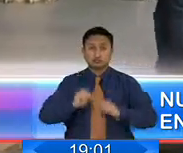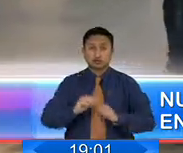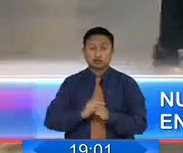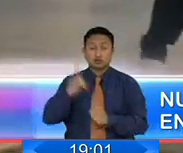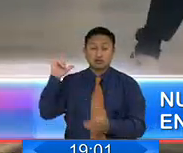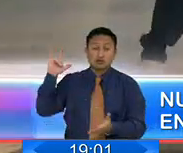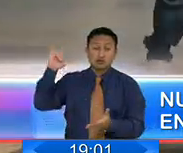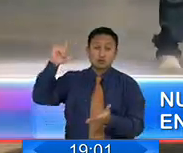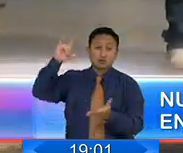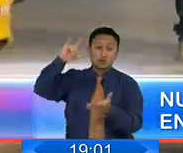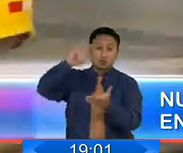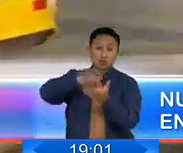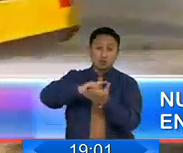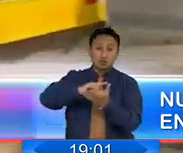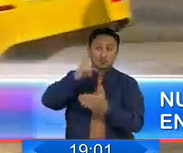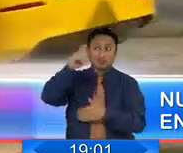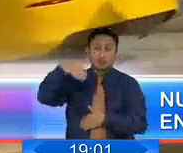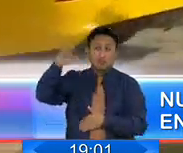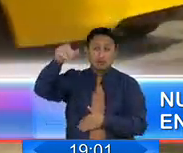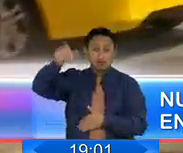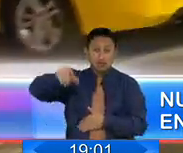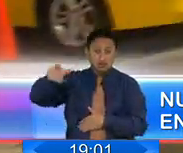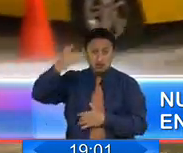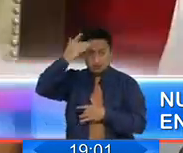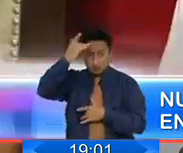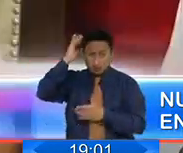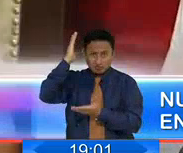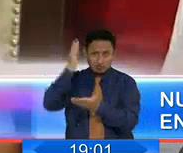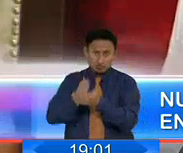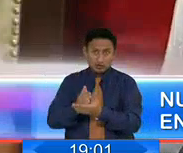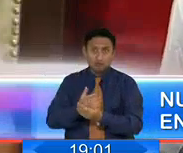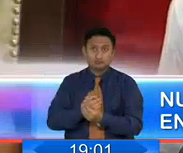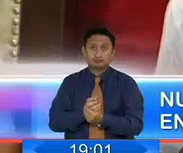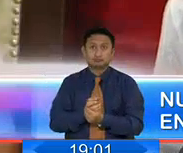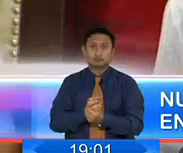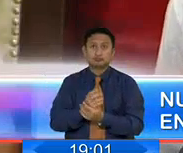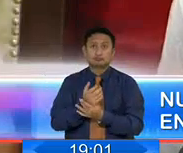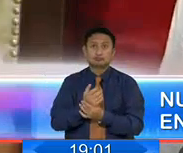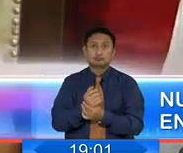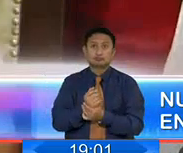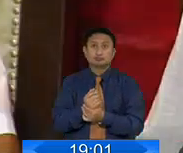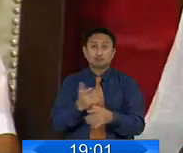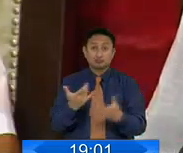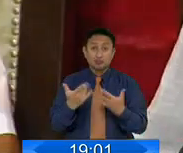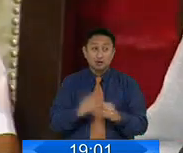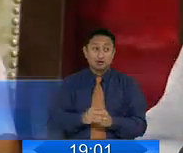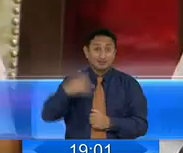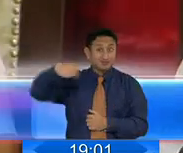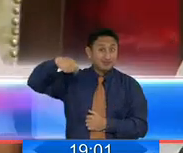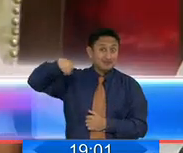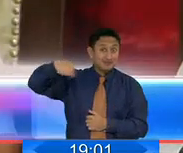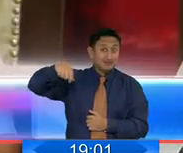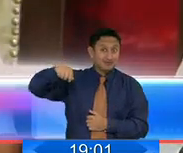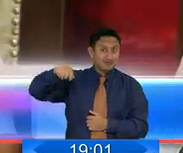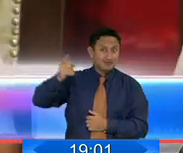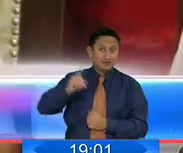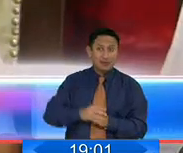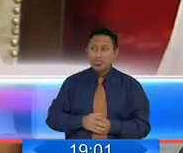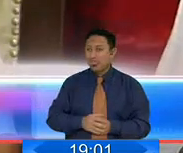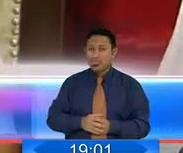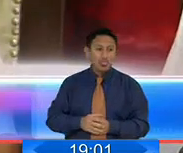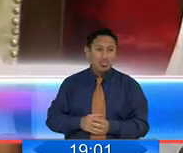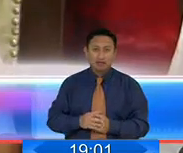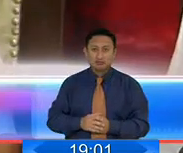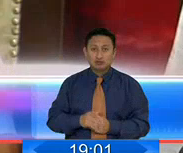vuelos de países donde existe mayor número de infectados. No estamos en la hora de recreo, no estamos para sacarnos la lengua, ni tampoco